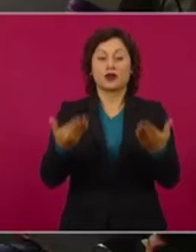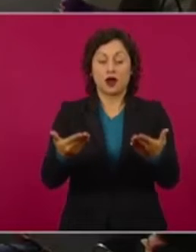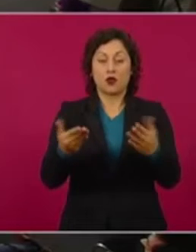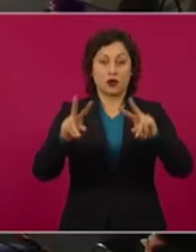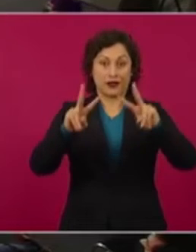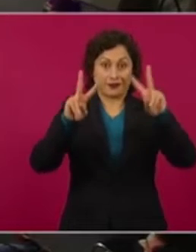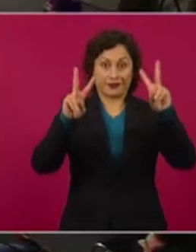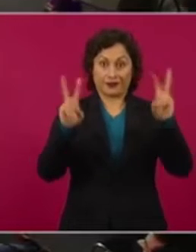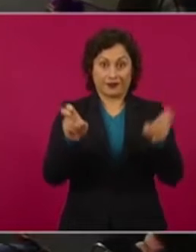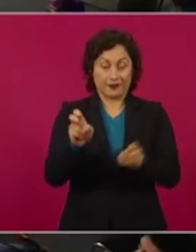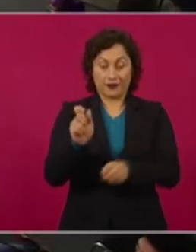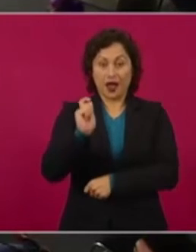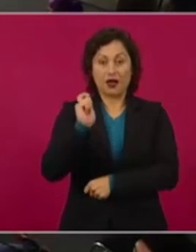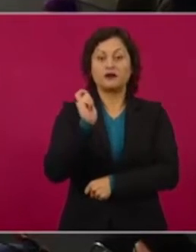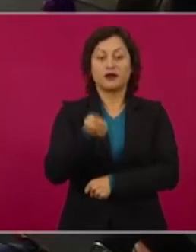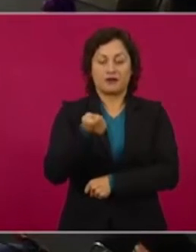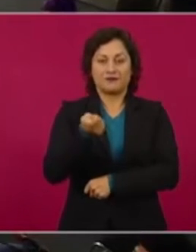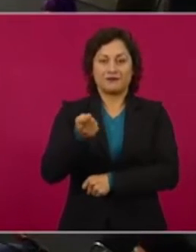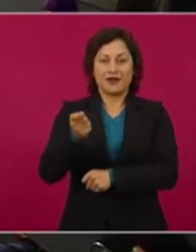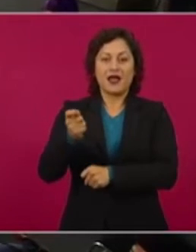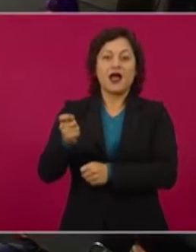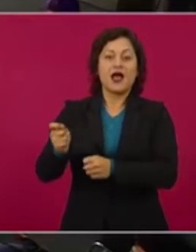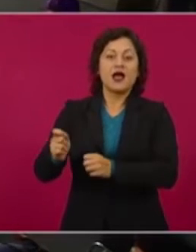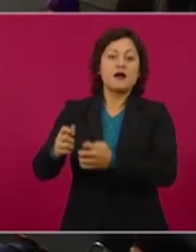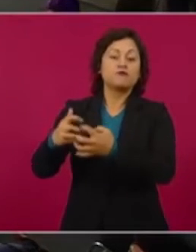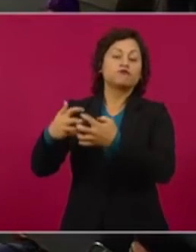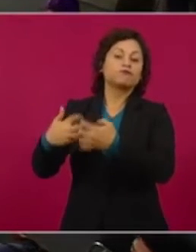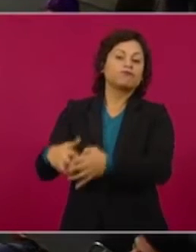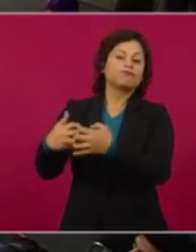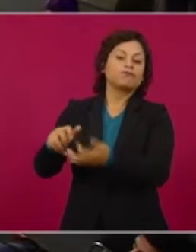la compra de la refinería Deer Park.